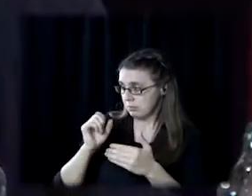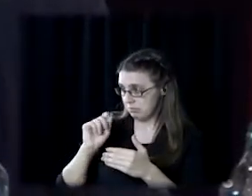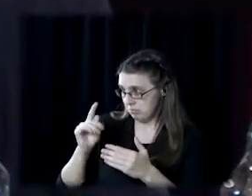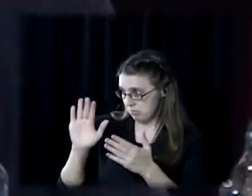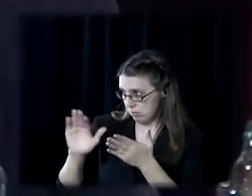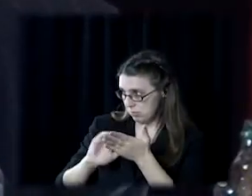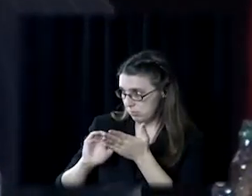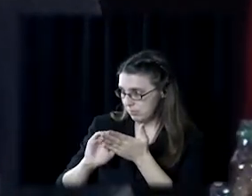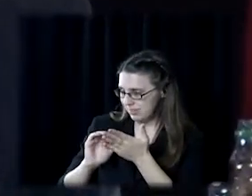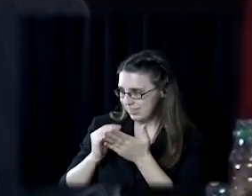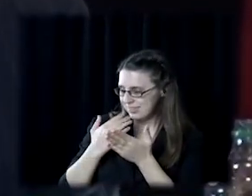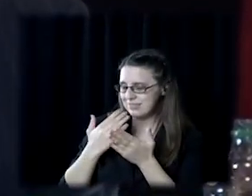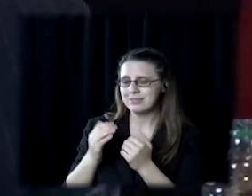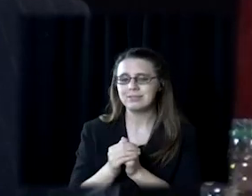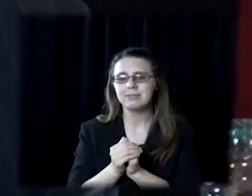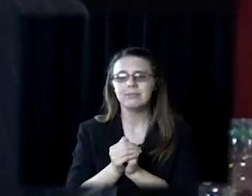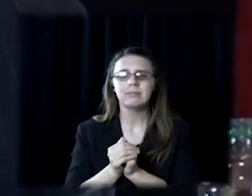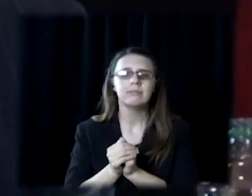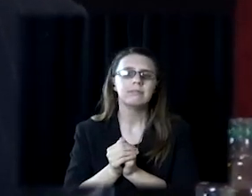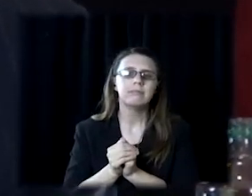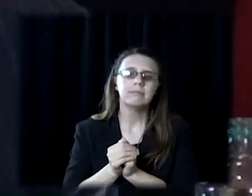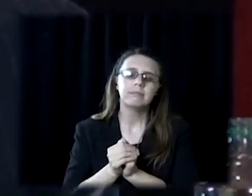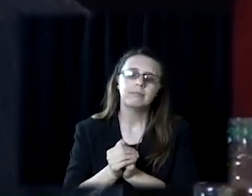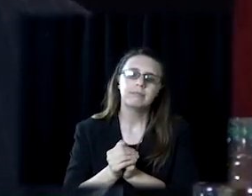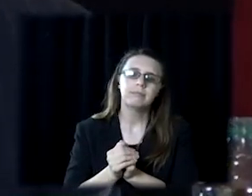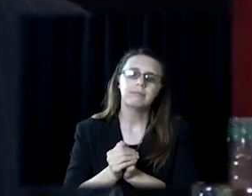the vendor claims.